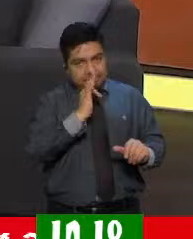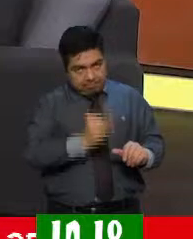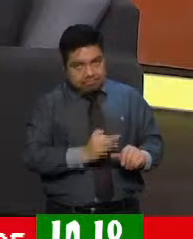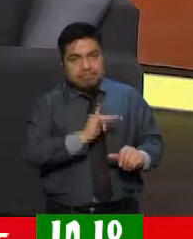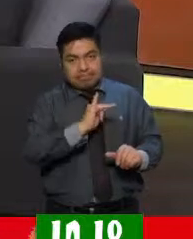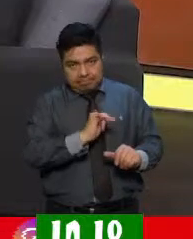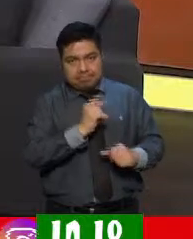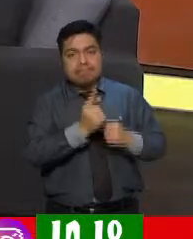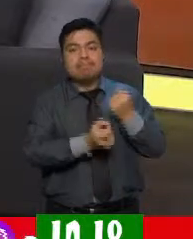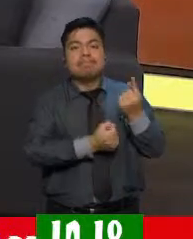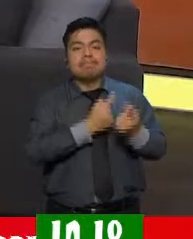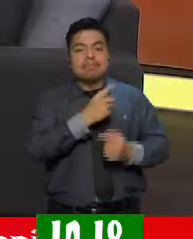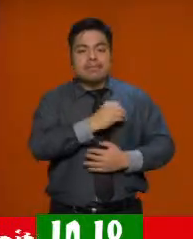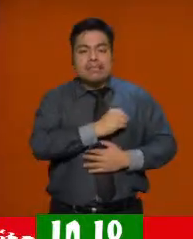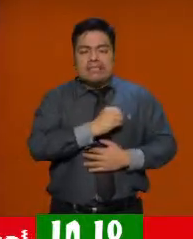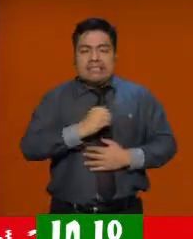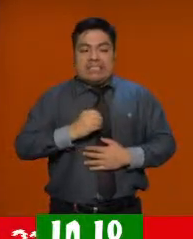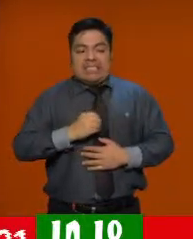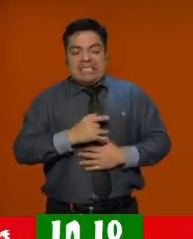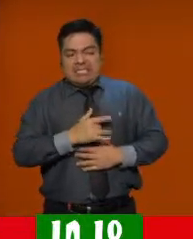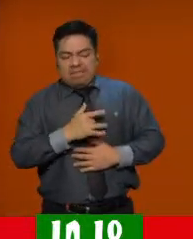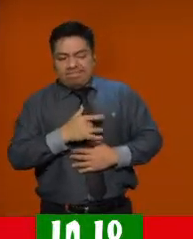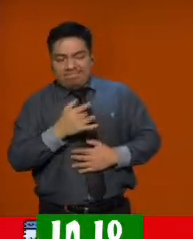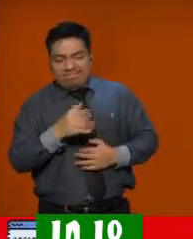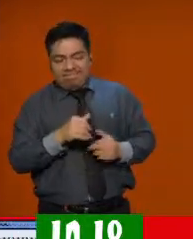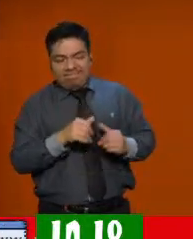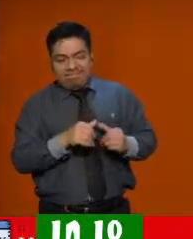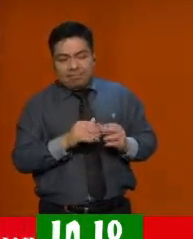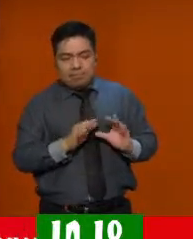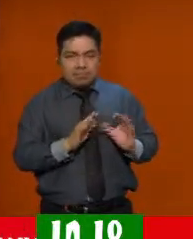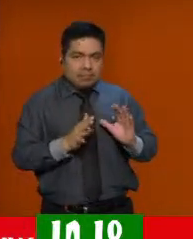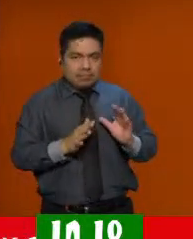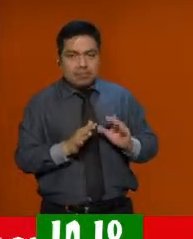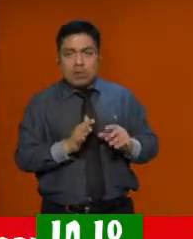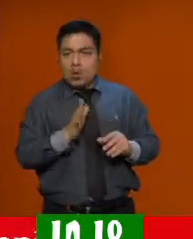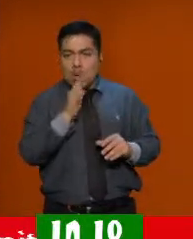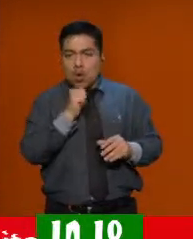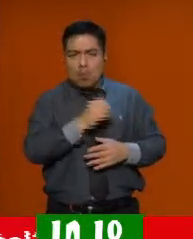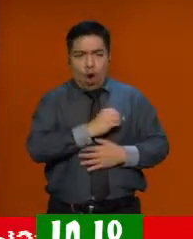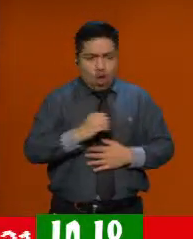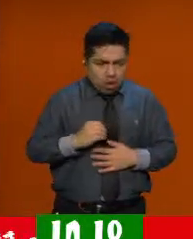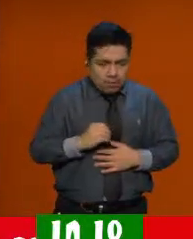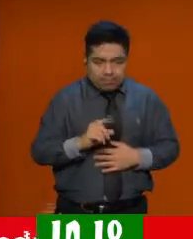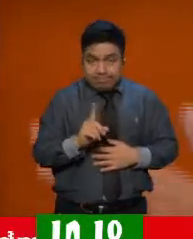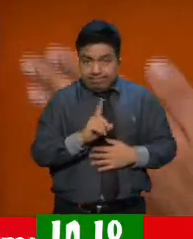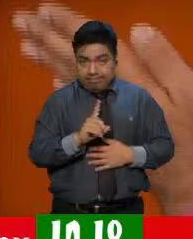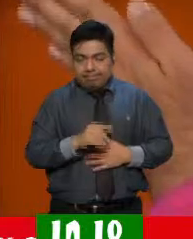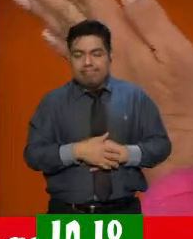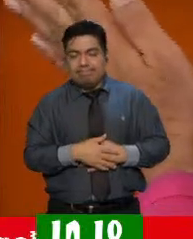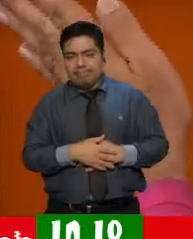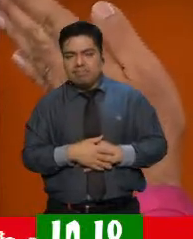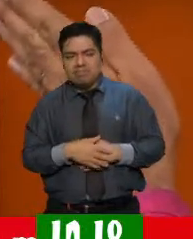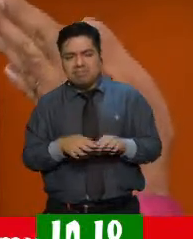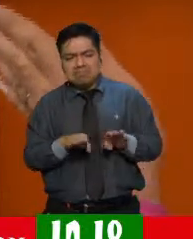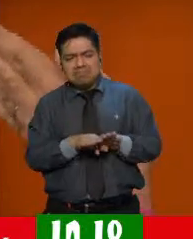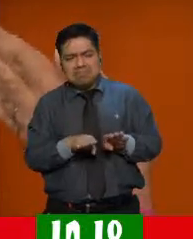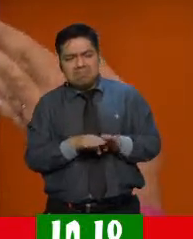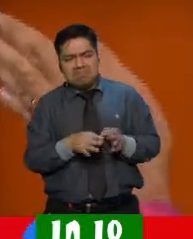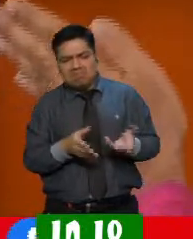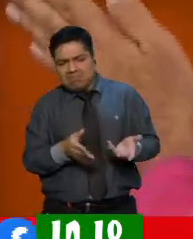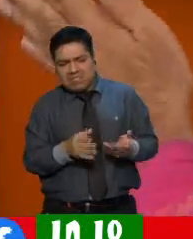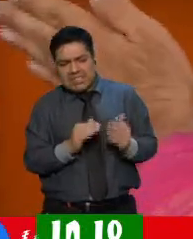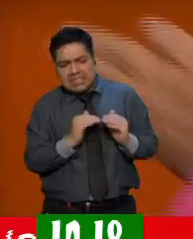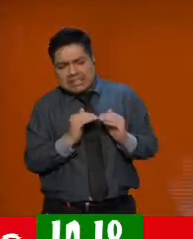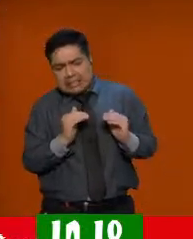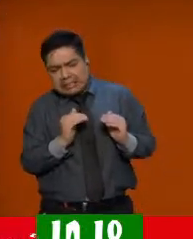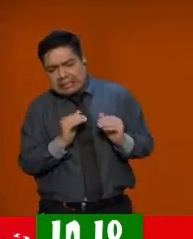hay discursos que por muy molestos o incómodos que sean, pues no califican como un discurso de odio, ¿no? Híjoles, ¿y cuál es esa delgadísima